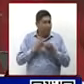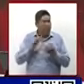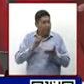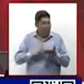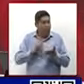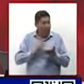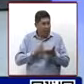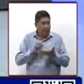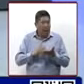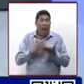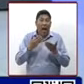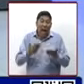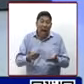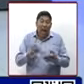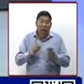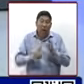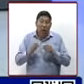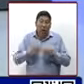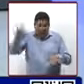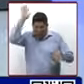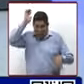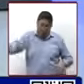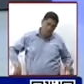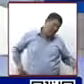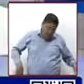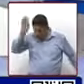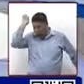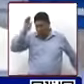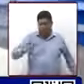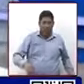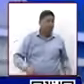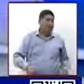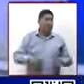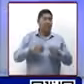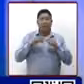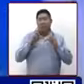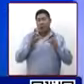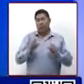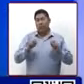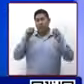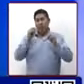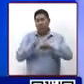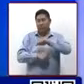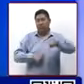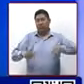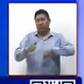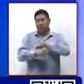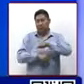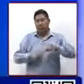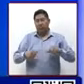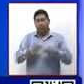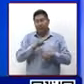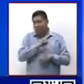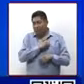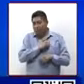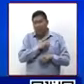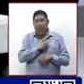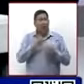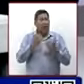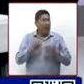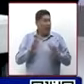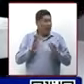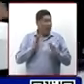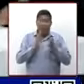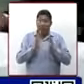sigue habiendo gente irresponsable que bota sus animales a la calle. Aquí hay una buena cultura en relación, tú lo decías, a otros lados. Exacto. Uh-huh. Ahora,